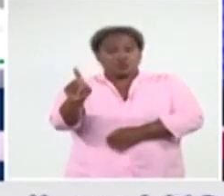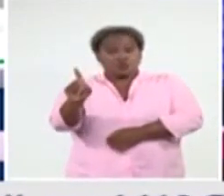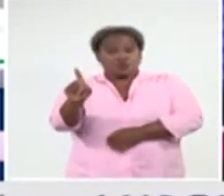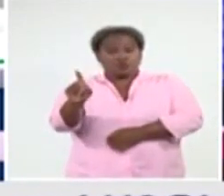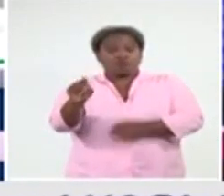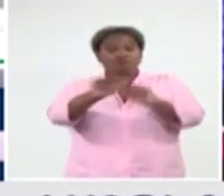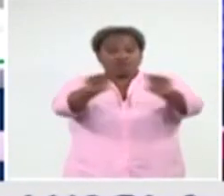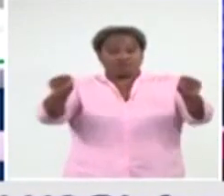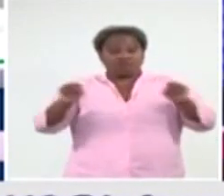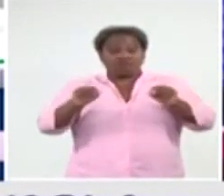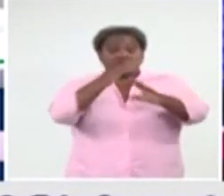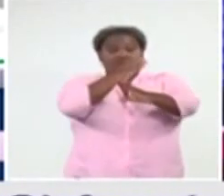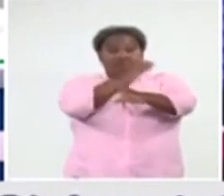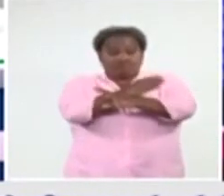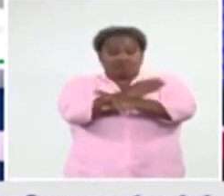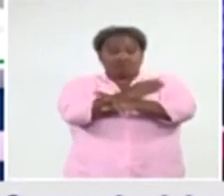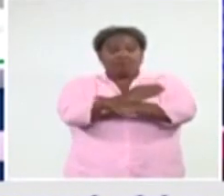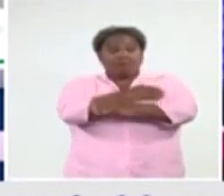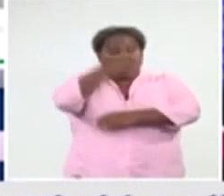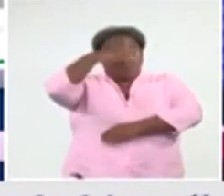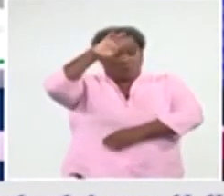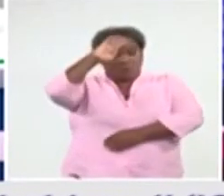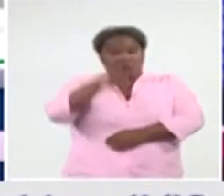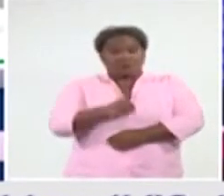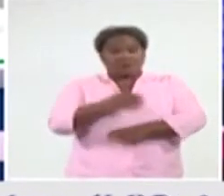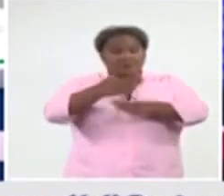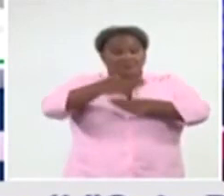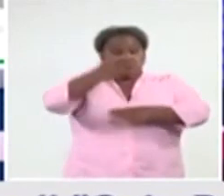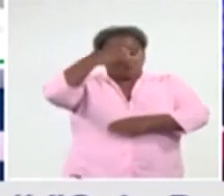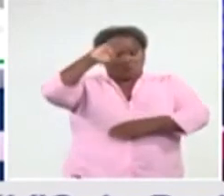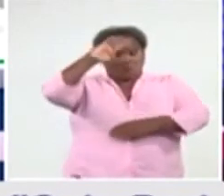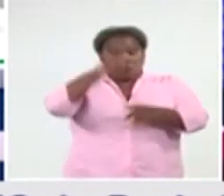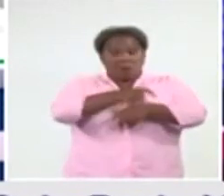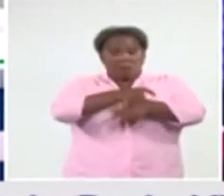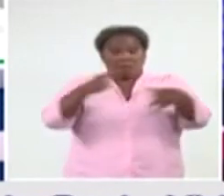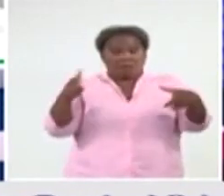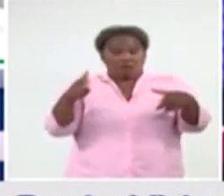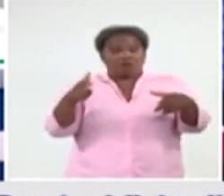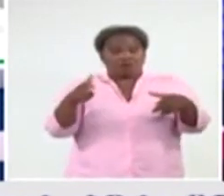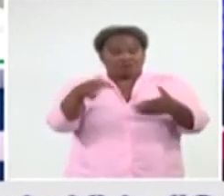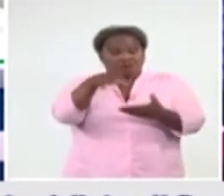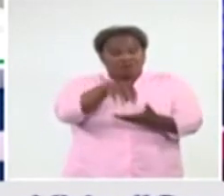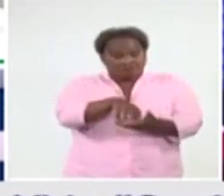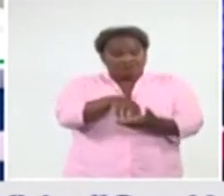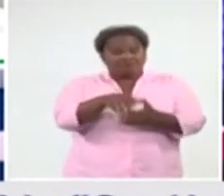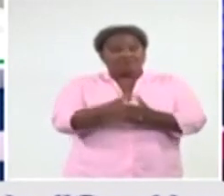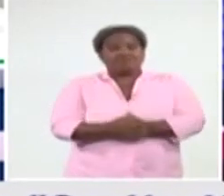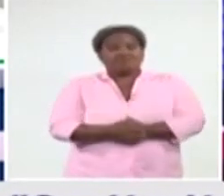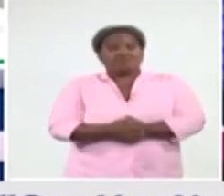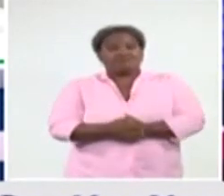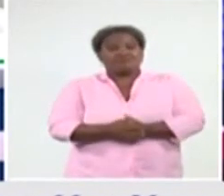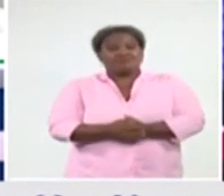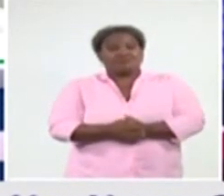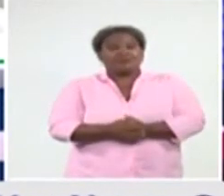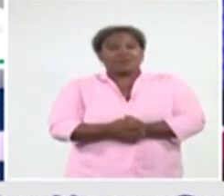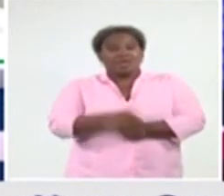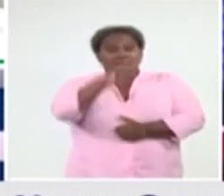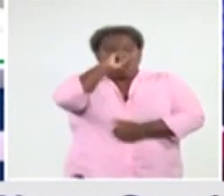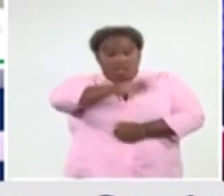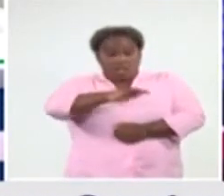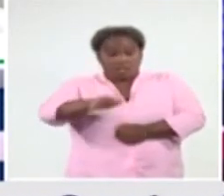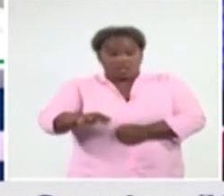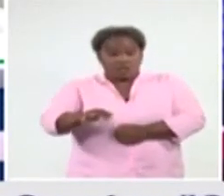el territorio nacional, la provincia de Santiago de Cuba con la mayor cantidad de eventos activos. Casos pediátricos se